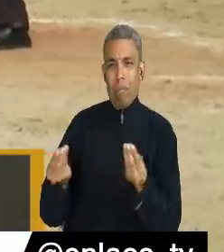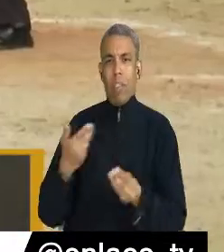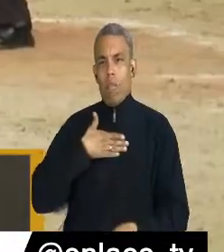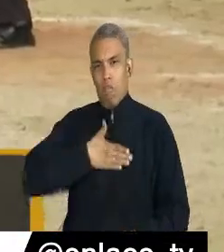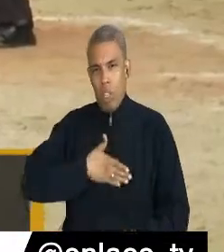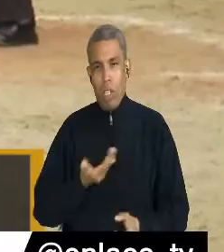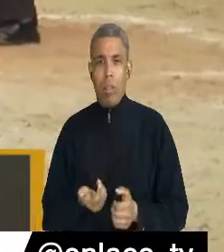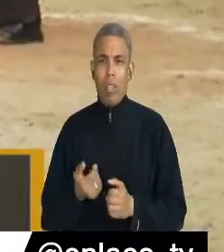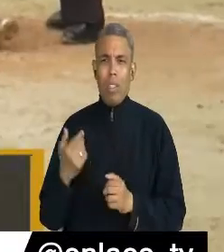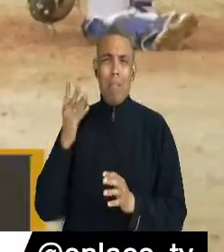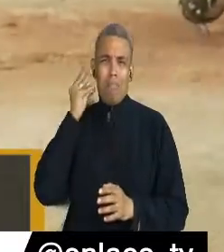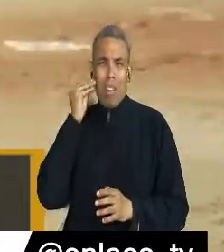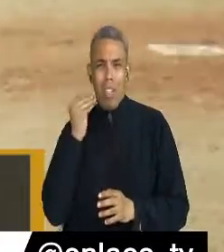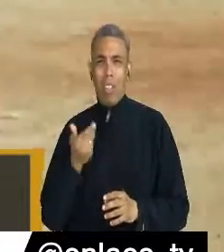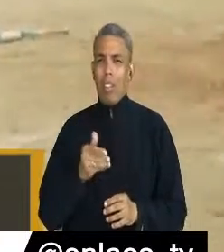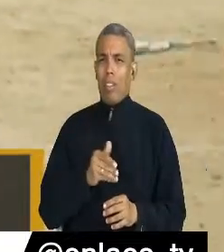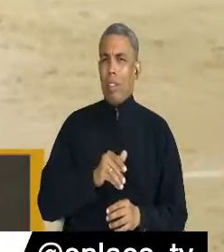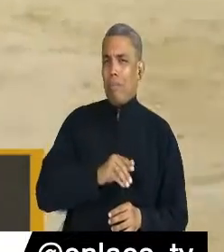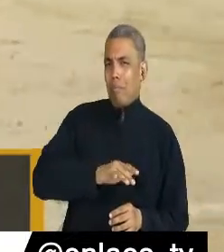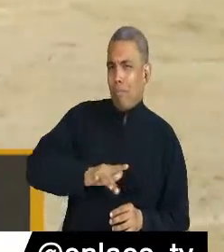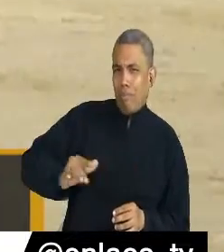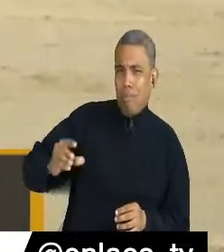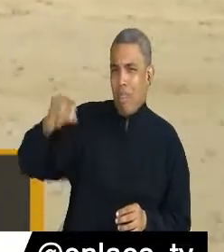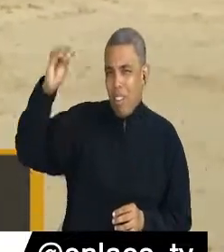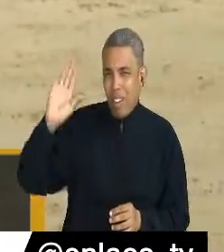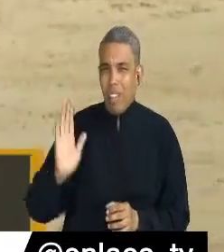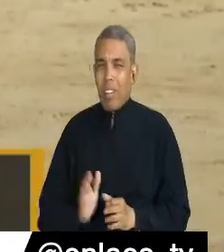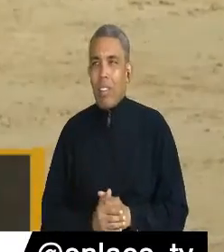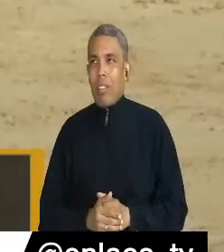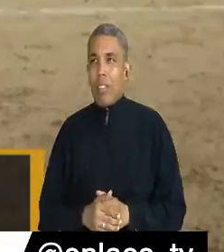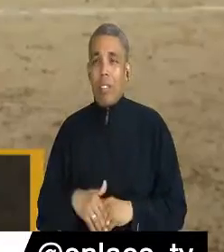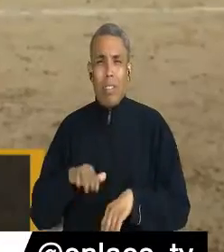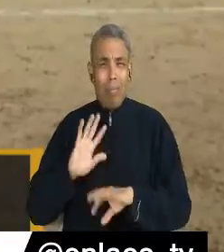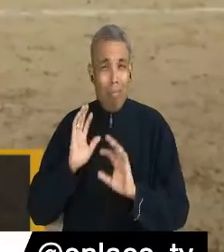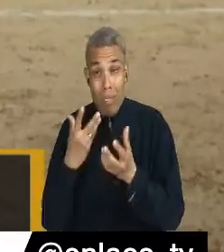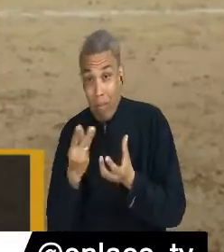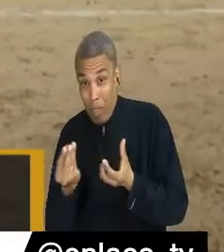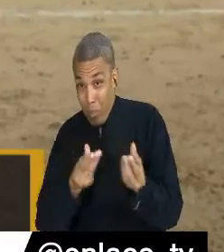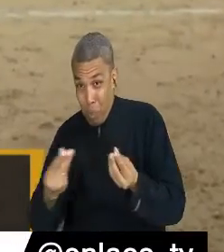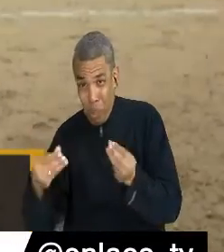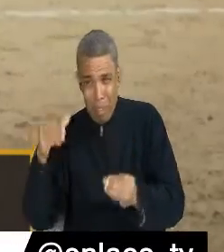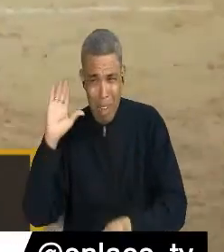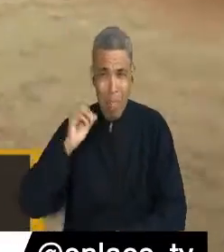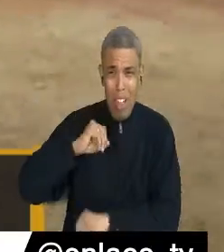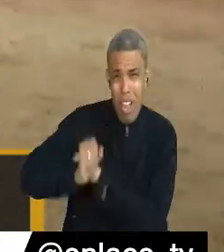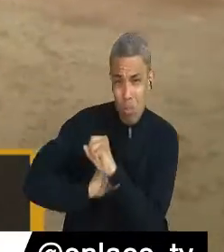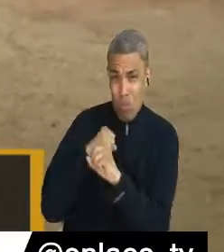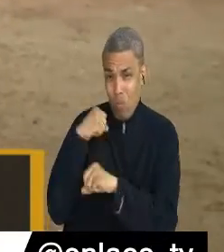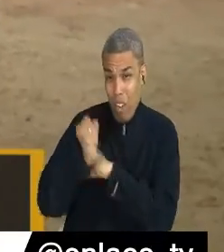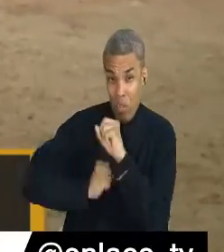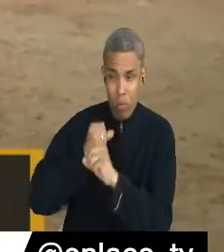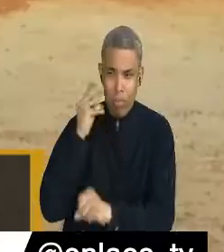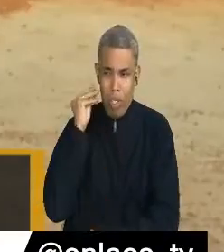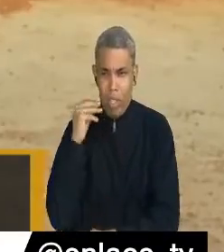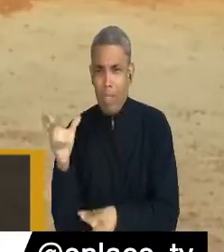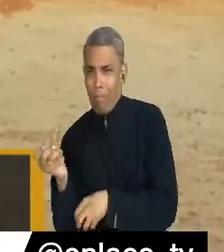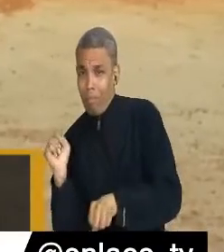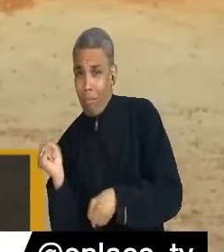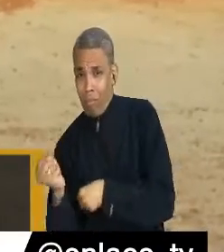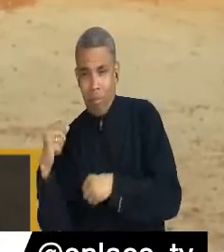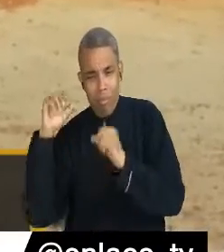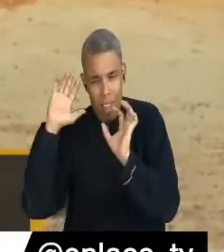el equipo de magdalena que tienen años de softball pero